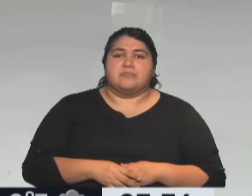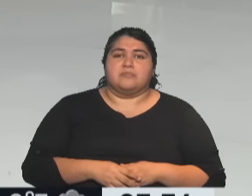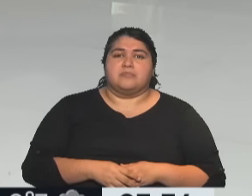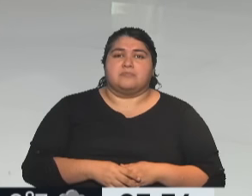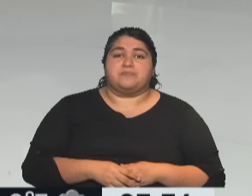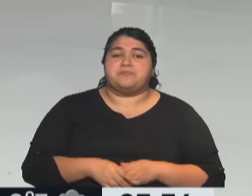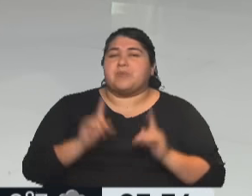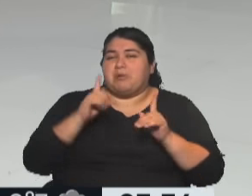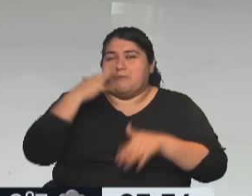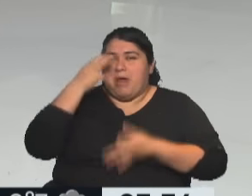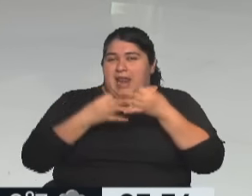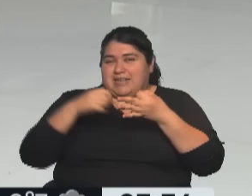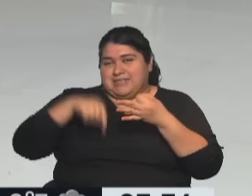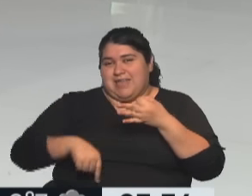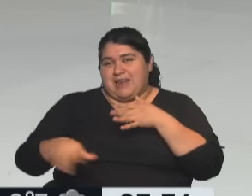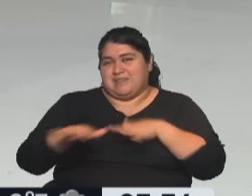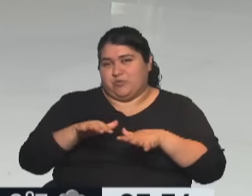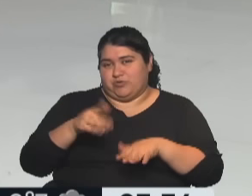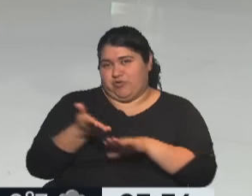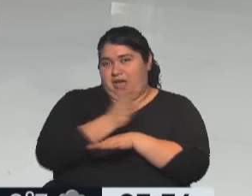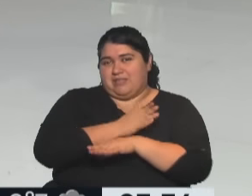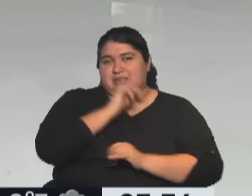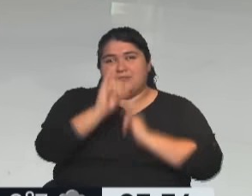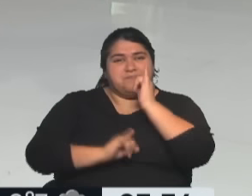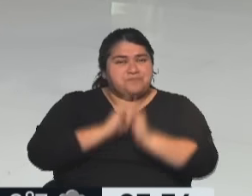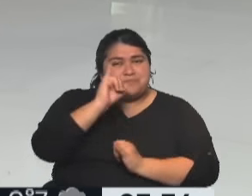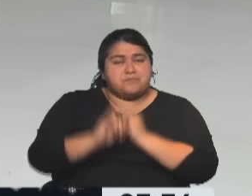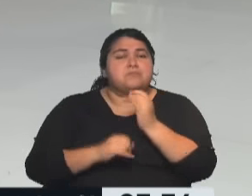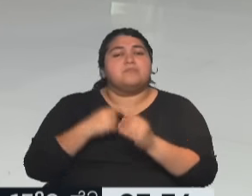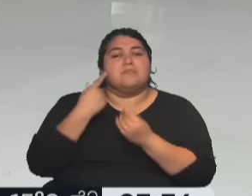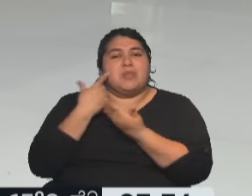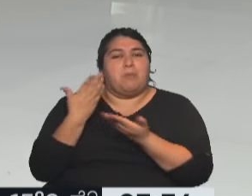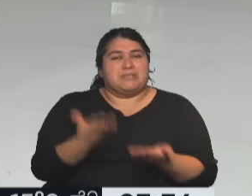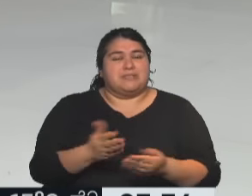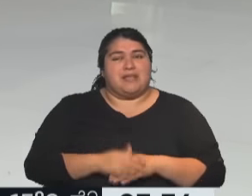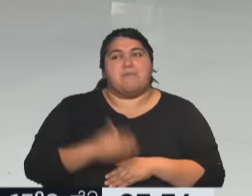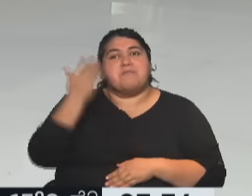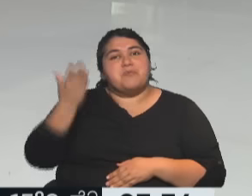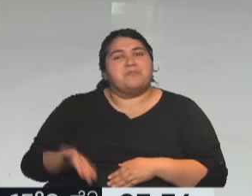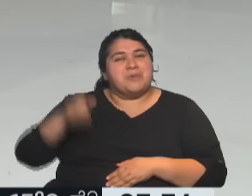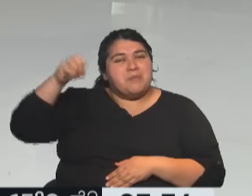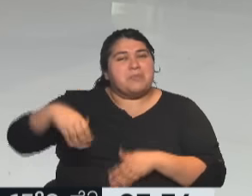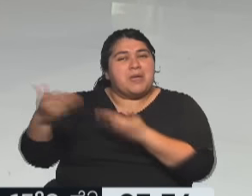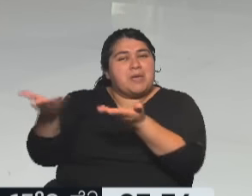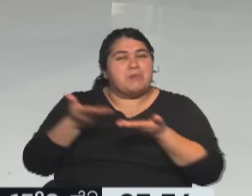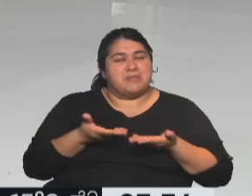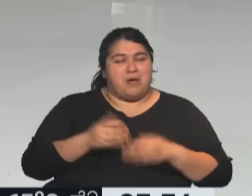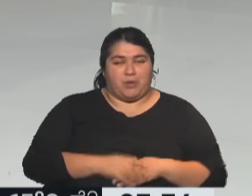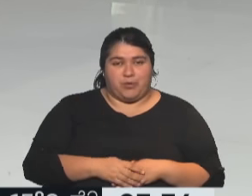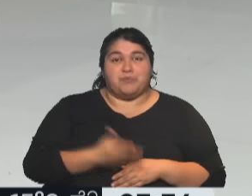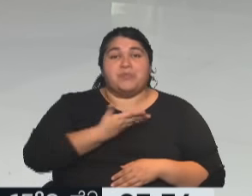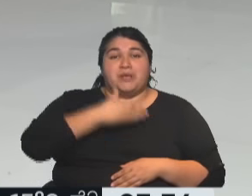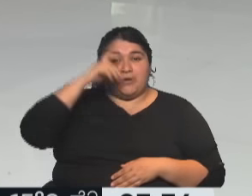Ya mismo, para analizar esta situación que recién le comentábamos en este informe especial, le presentamos la ficha de nuestro invitado de este viernes,